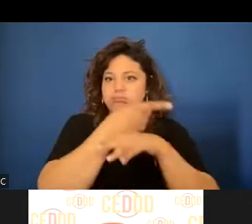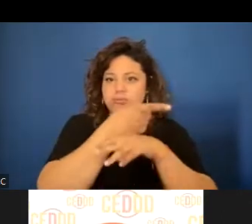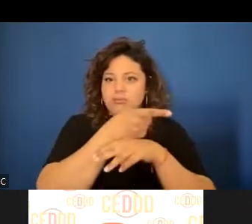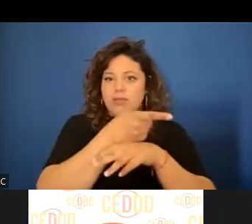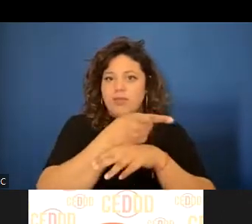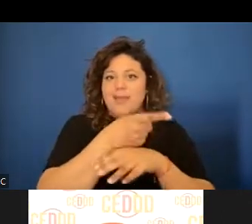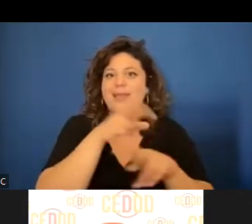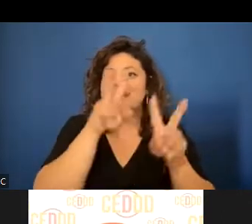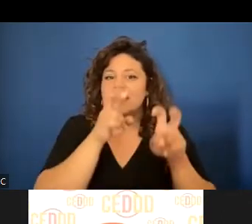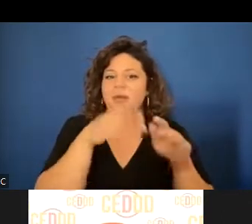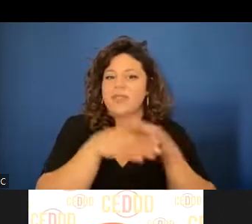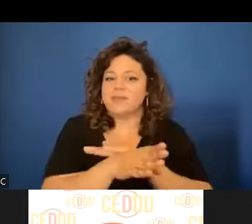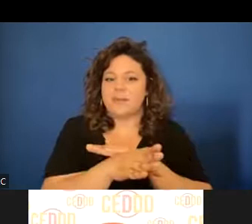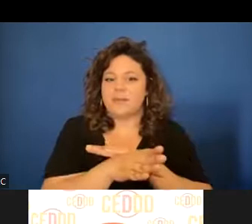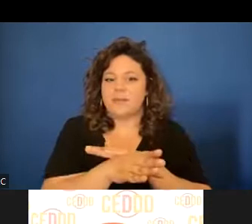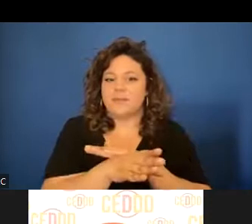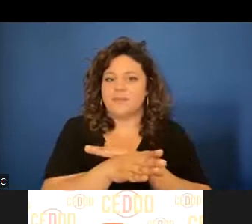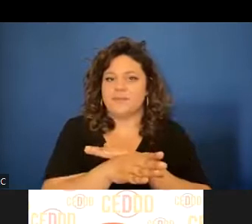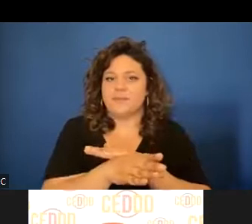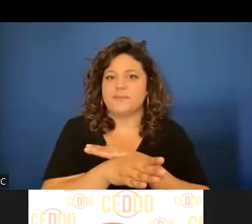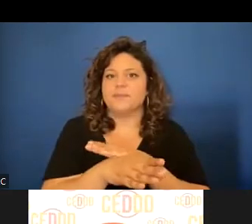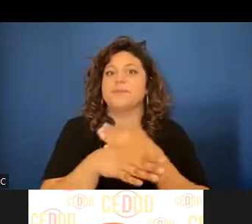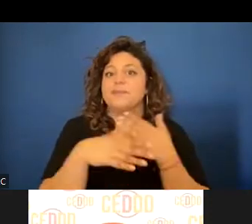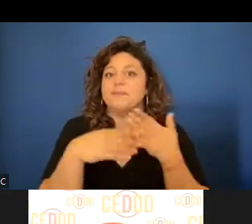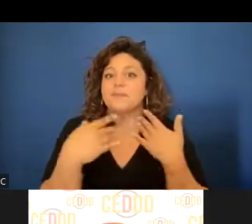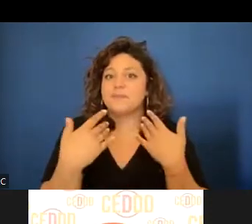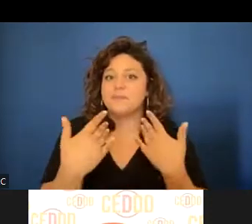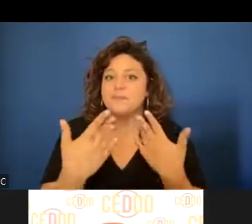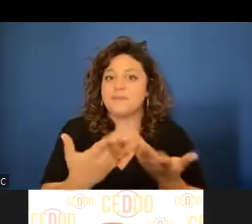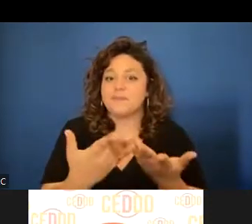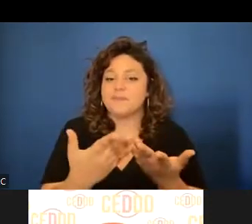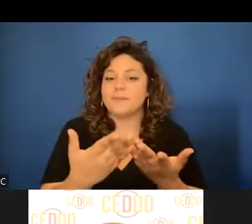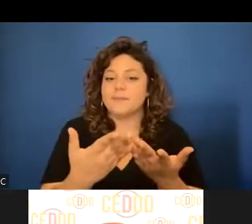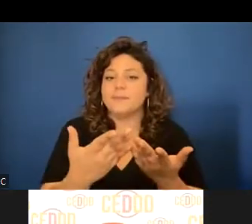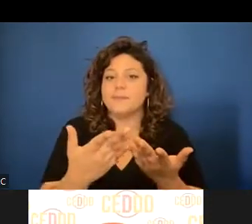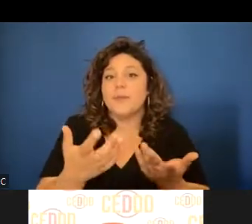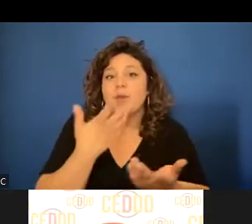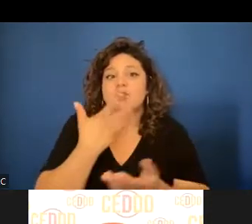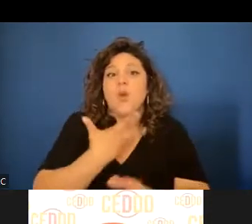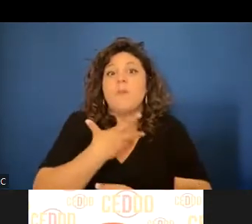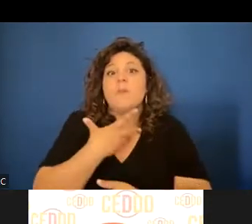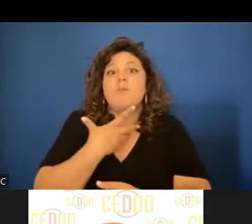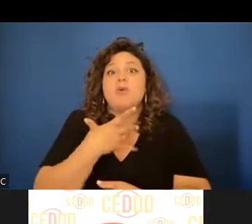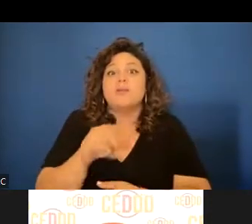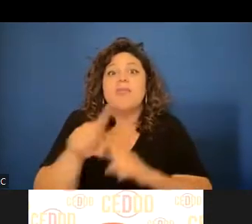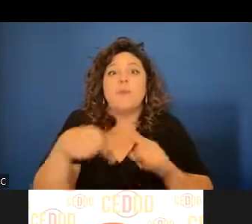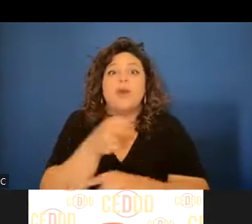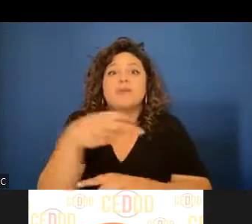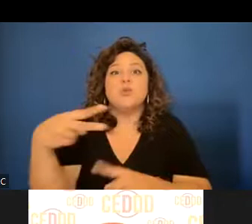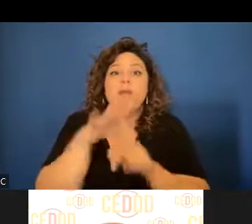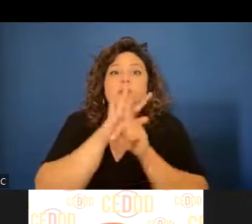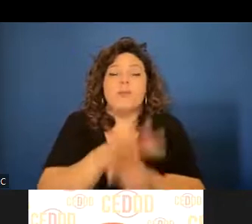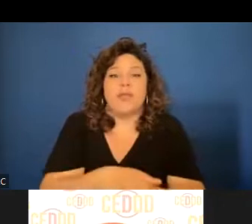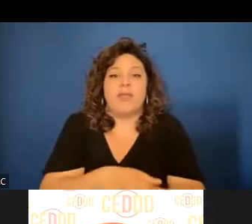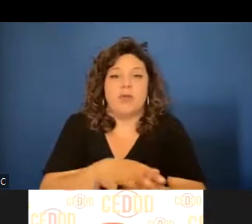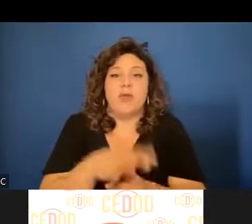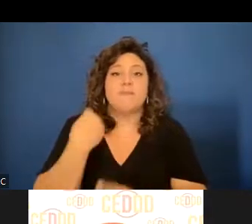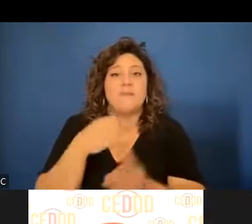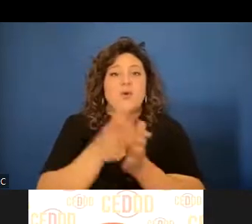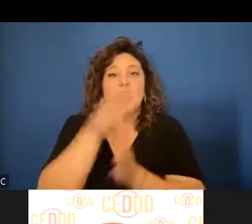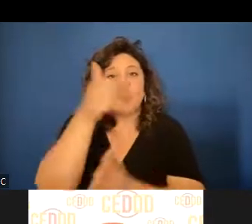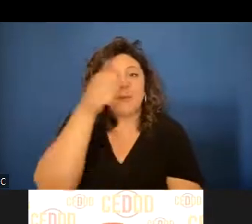tipo de acción. Entonces, sería interesante que la propia administración pues también lo hiciera y se hicieran campañas para un